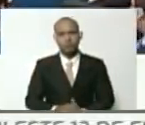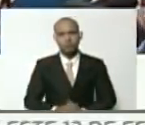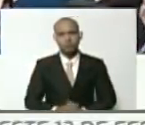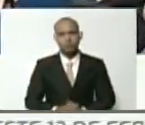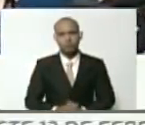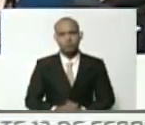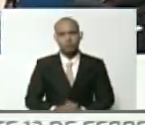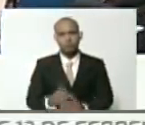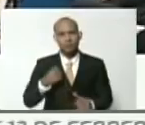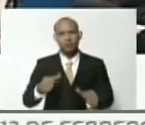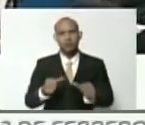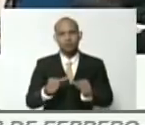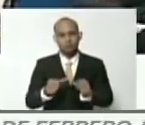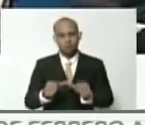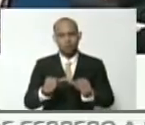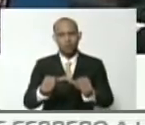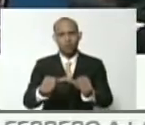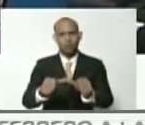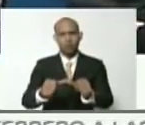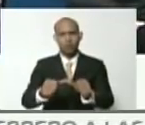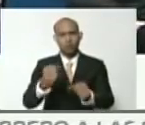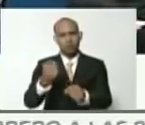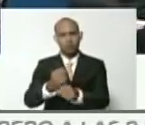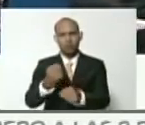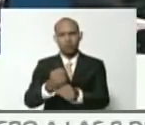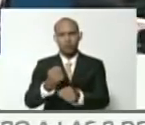Hay que continuar en esas labores.